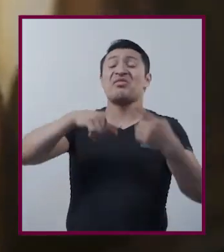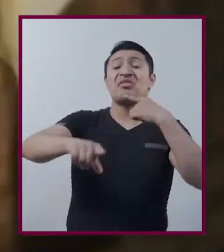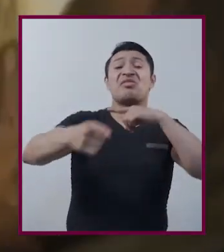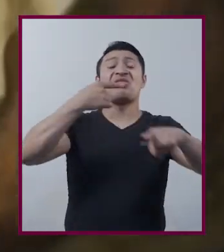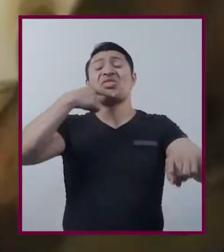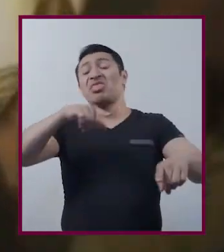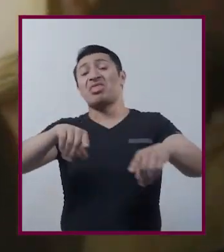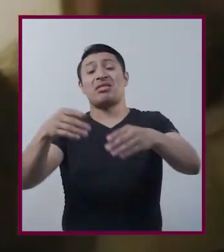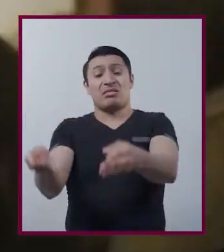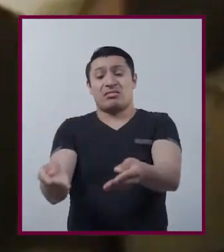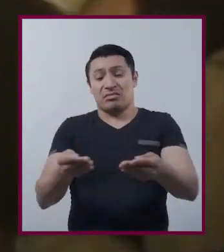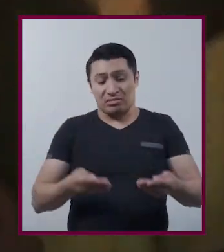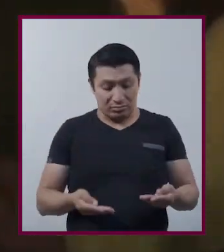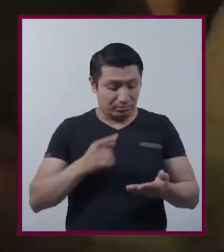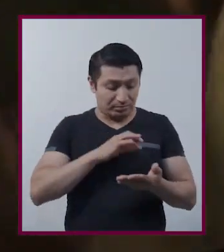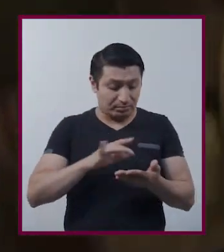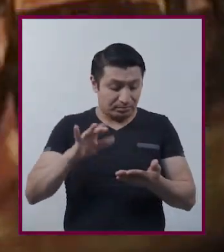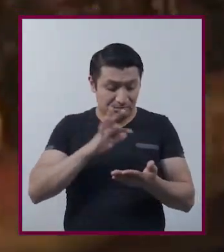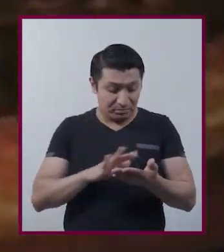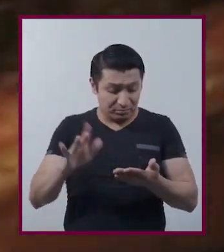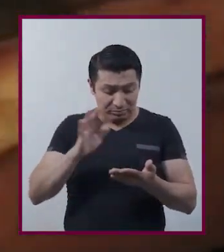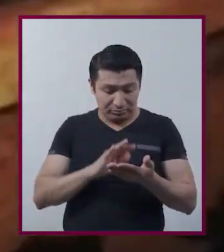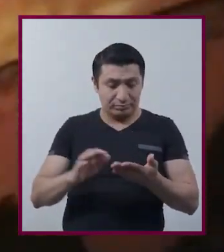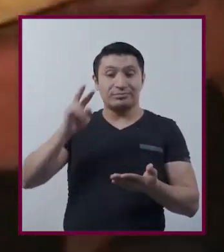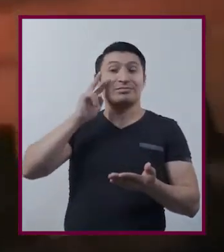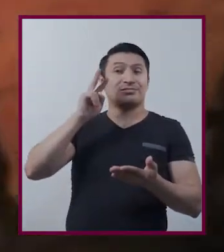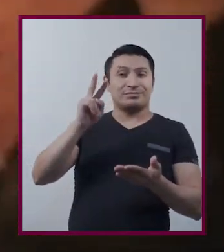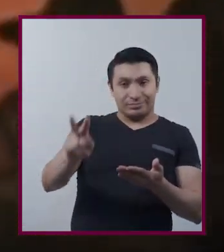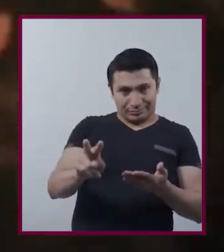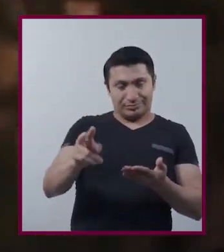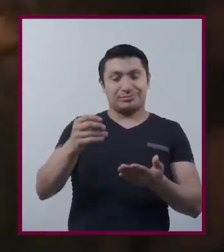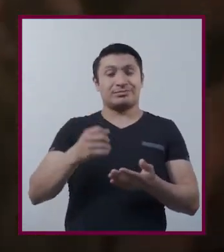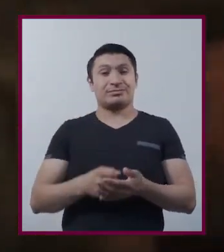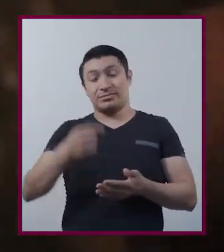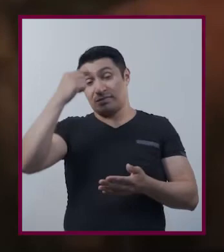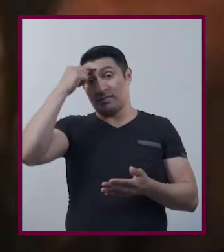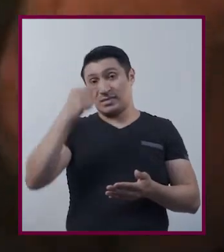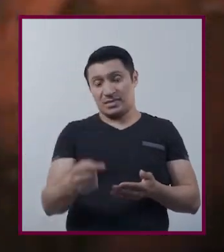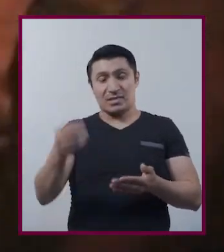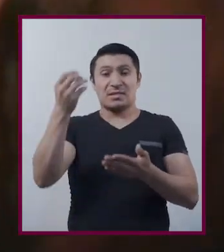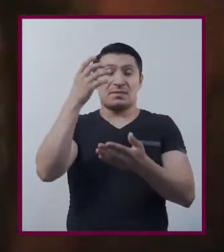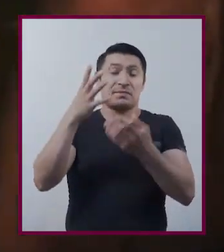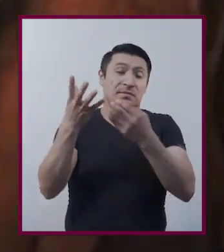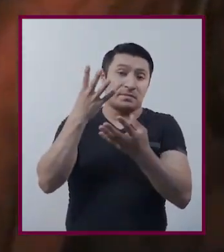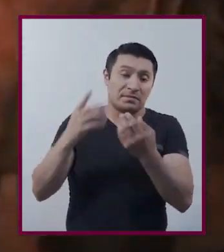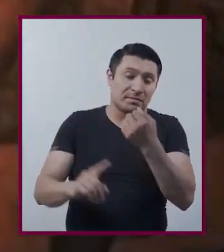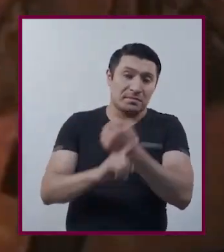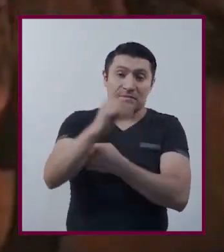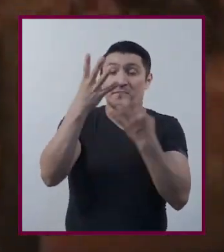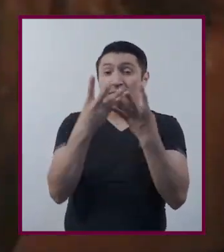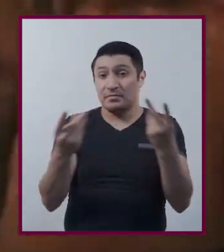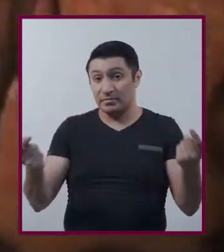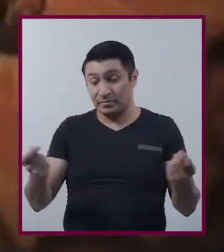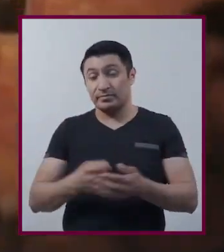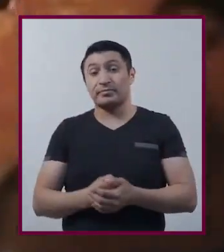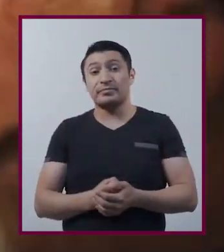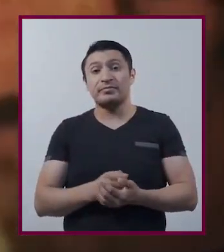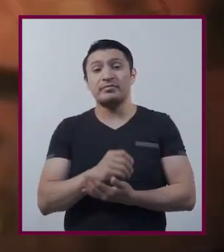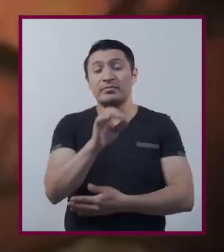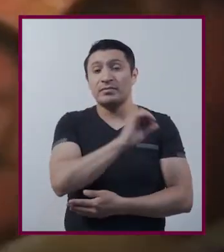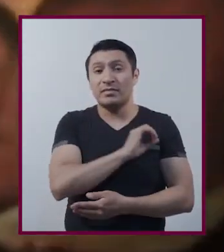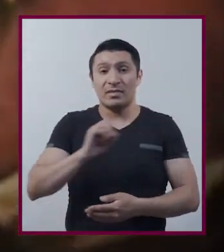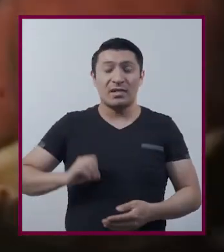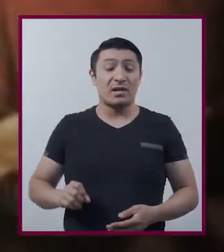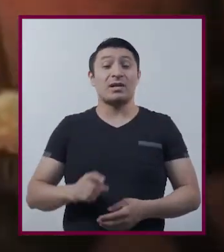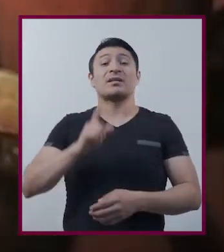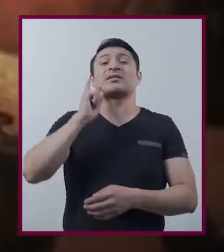las quejas fundadas de las clases menesterosas y nos pondrá en su vista los medios a propósito para resolverlas.